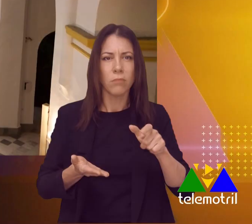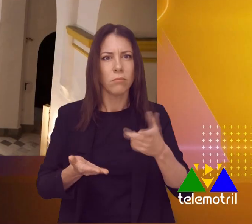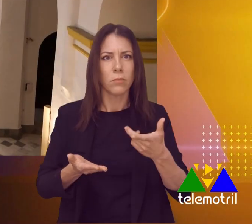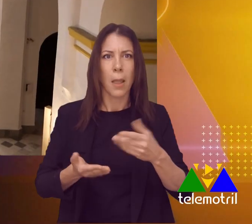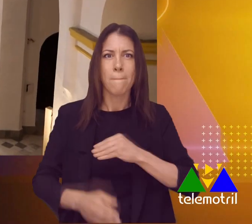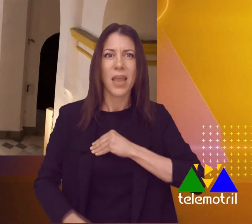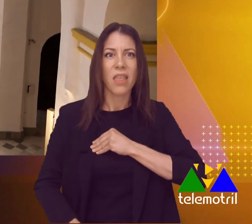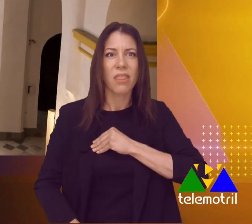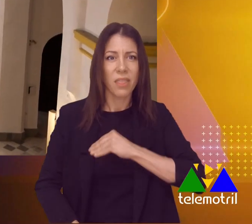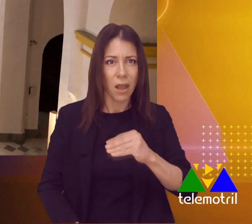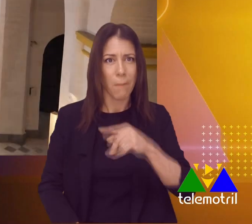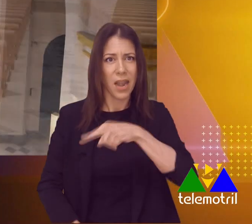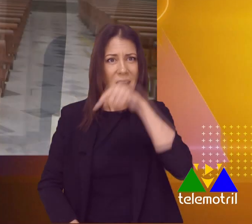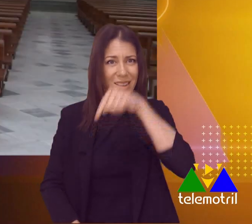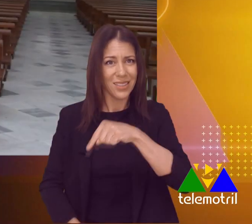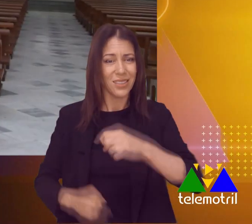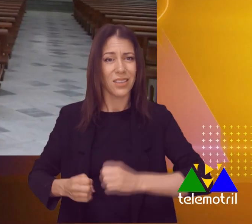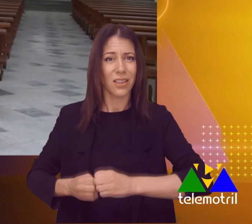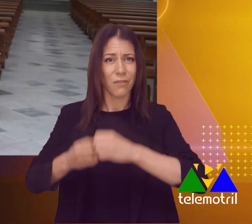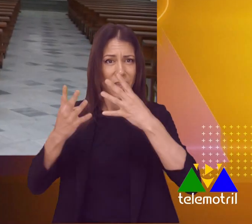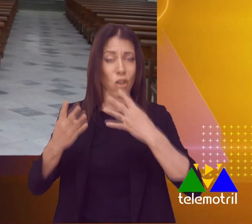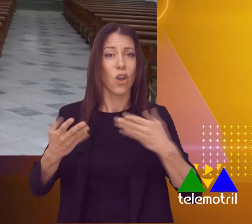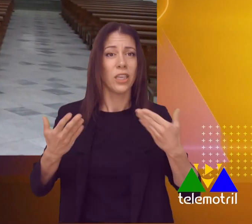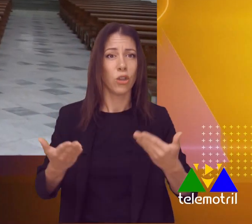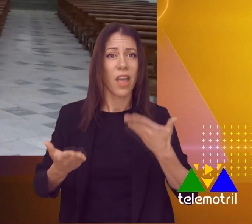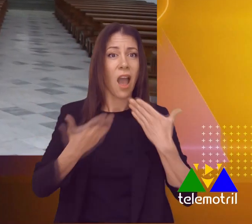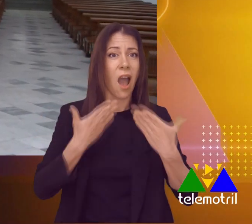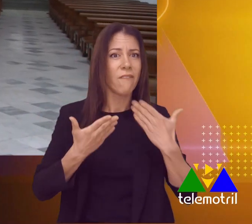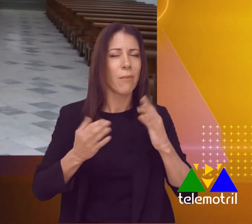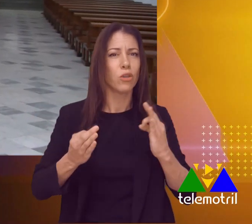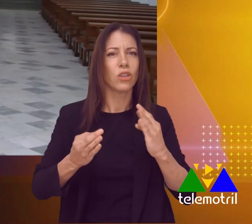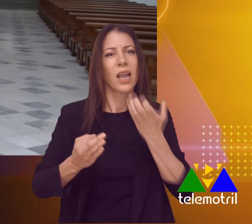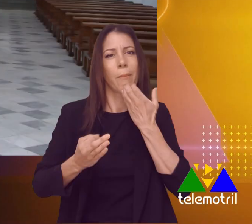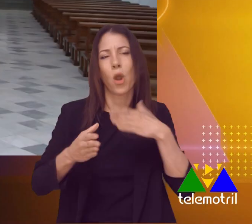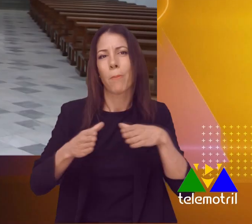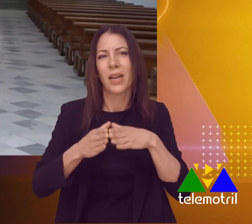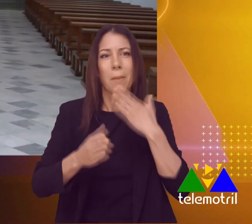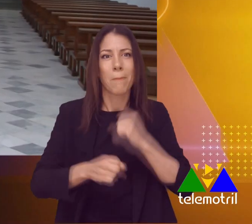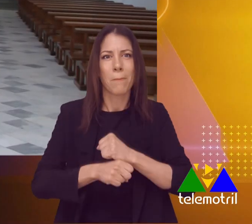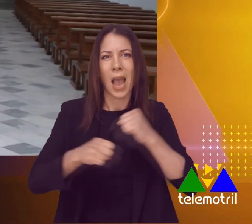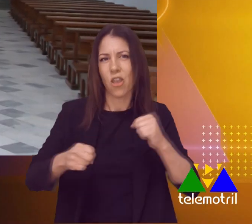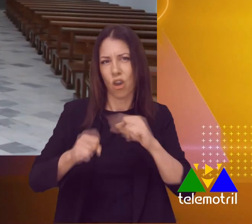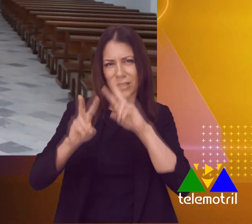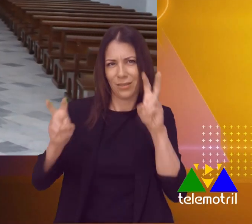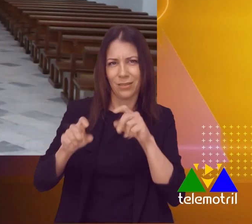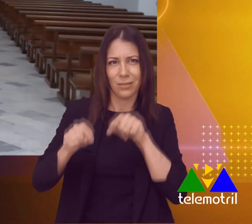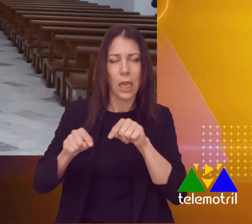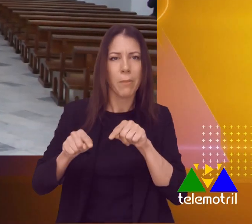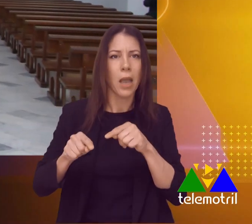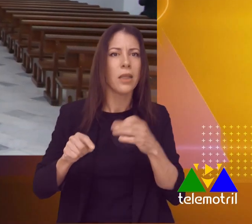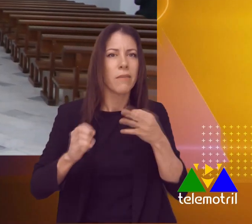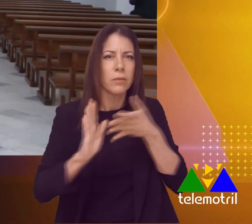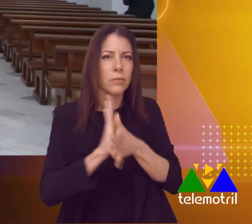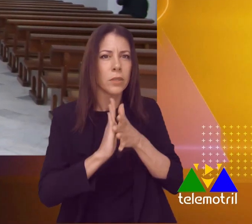de que merece la pena este edificio y que cuando hablemos de nuestra iglesia mayor entendamos que no es un